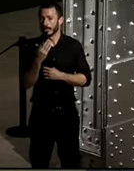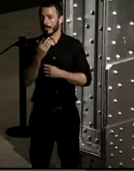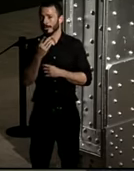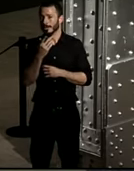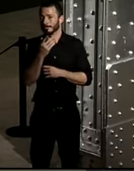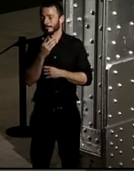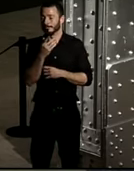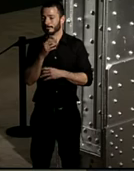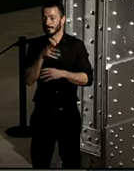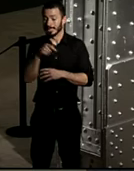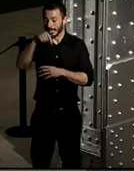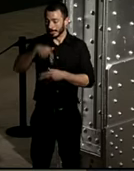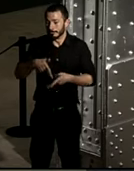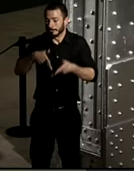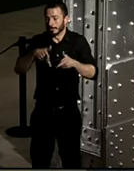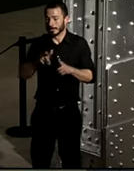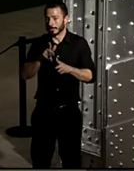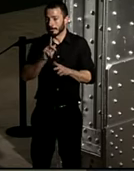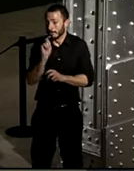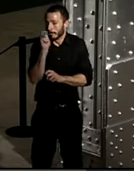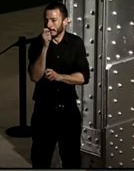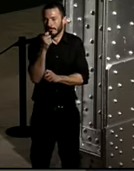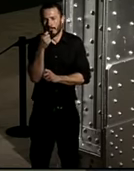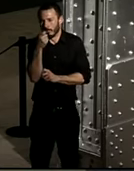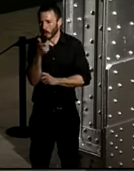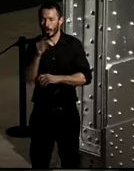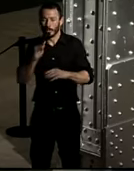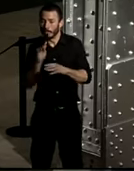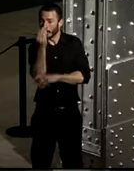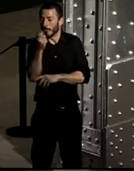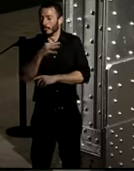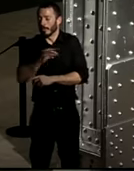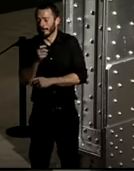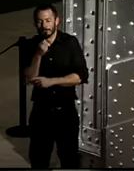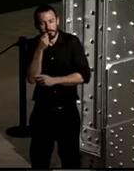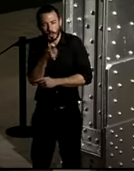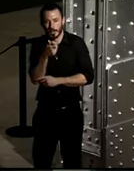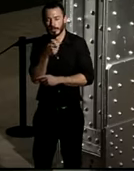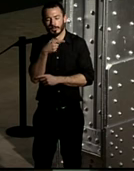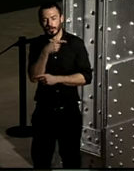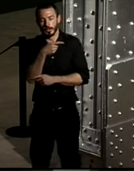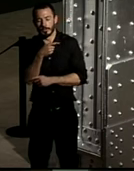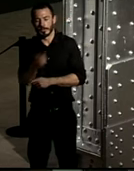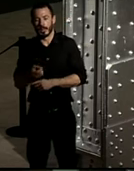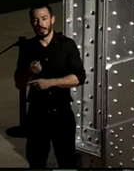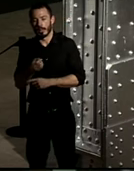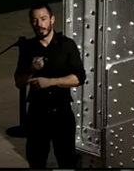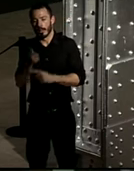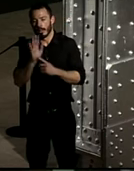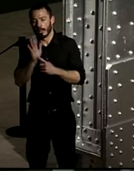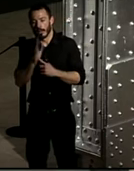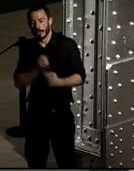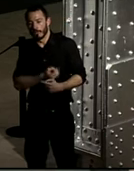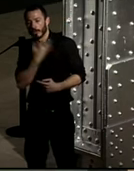que llegan a sentarse aquí o las que llegan a producir. ¿Y tú cuándo decidiste que esto iba a ser tu oficio? Yo, pues la verdad es que